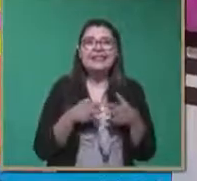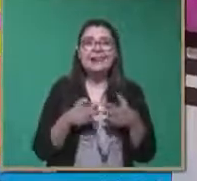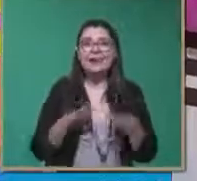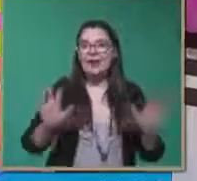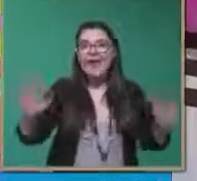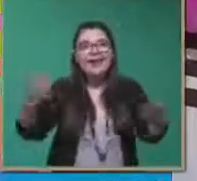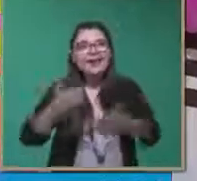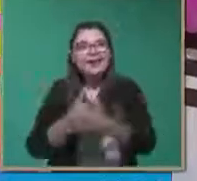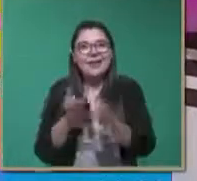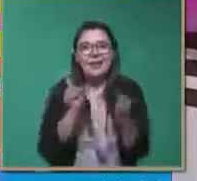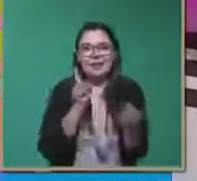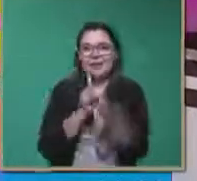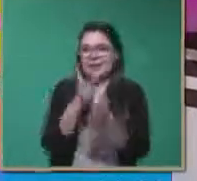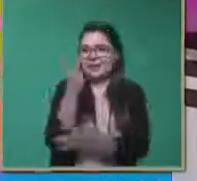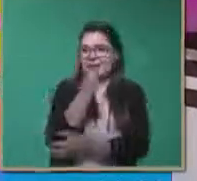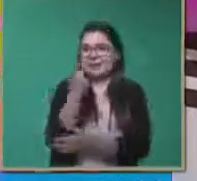tomé.